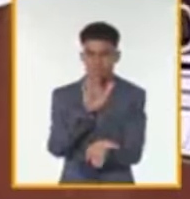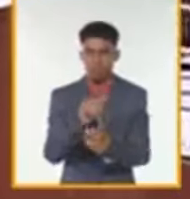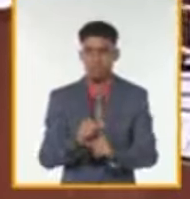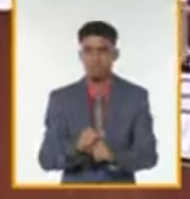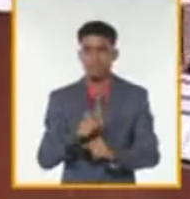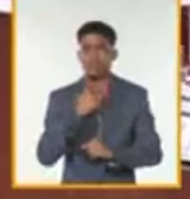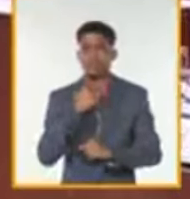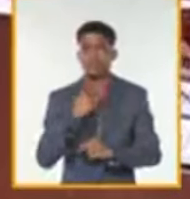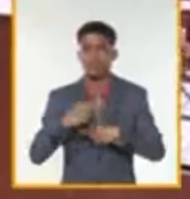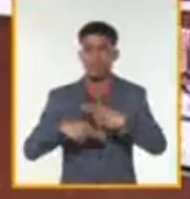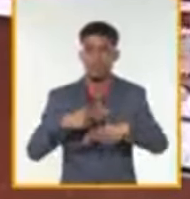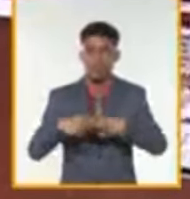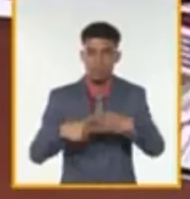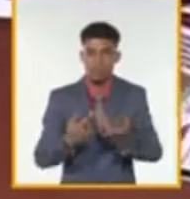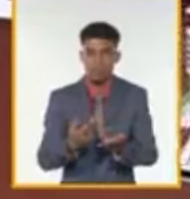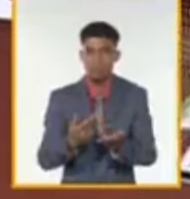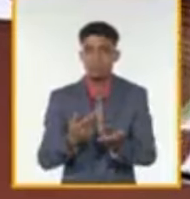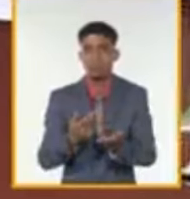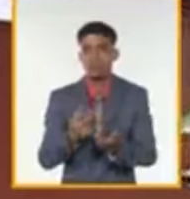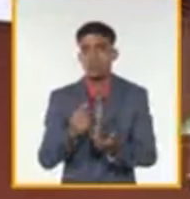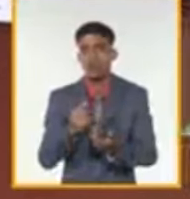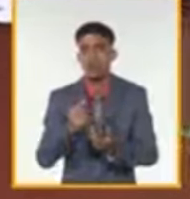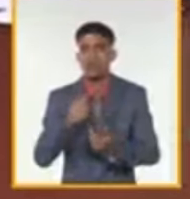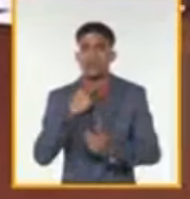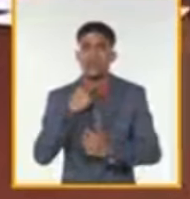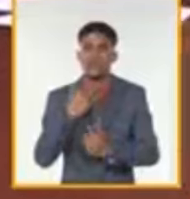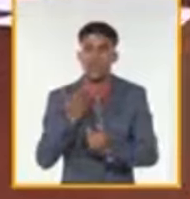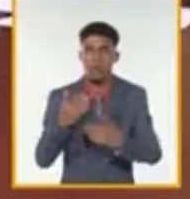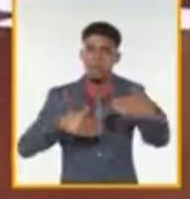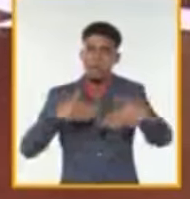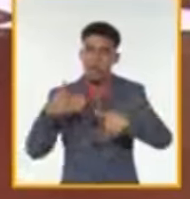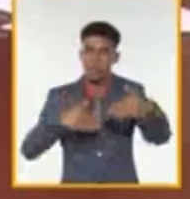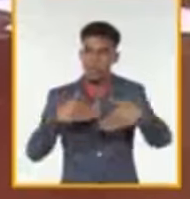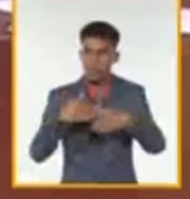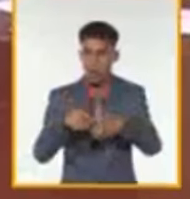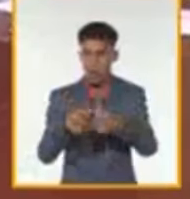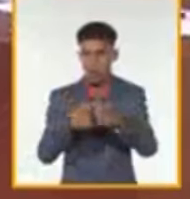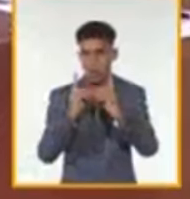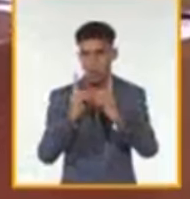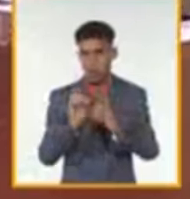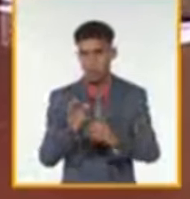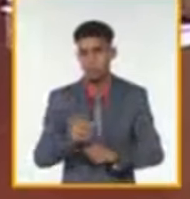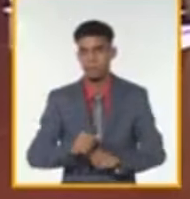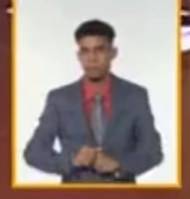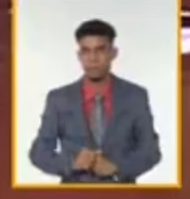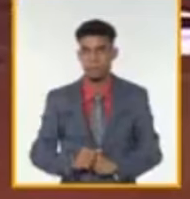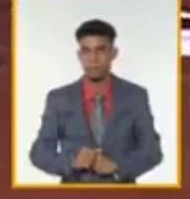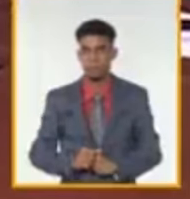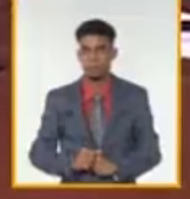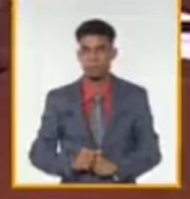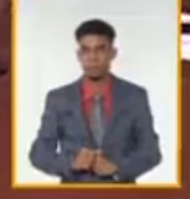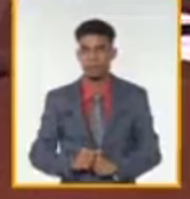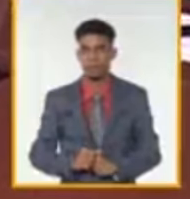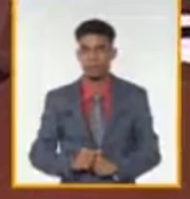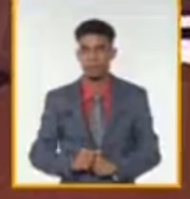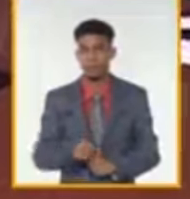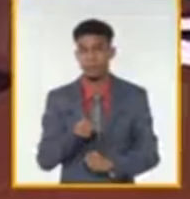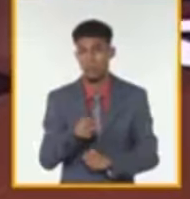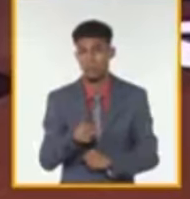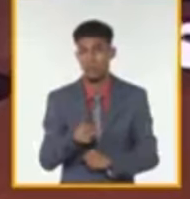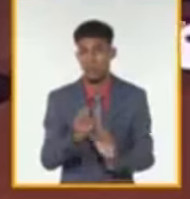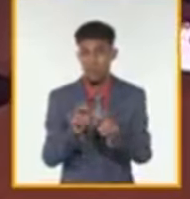de hacer con ganas de participar en esta propia rendición de cuentas que nosotros vamos a estar haciendo a la asamblea nacional donde vamos a estar